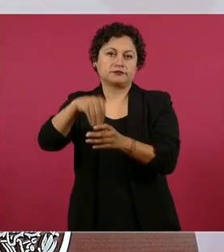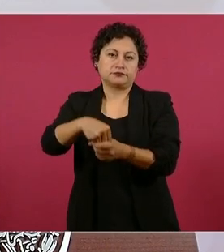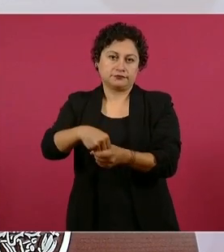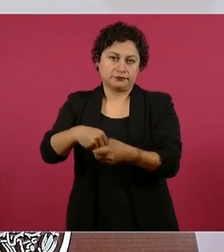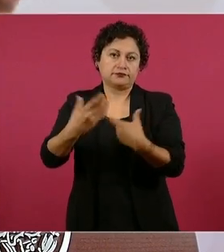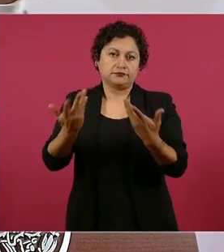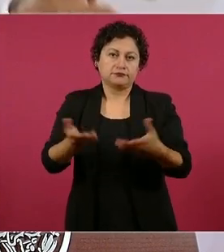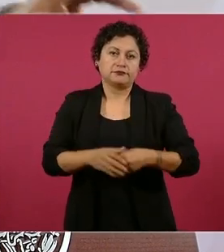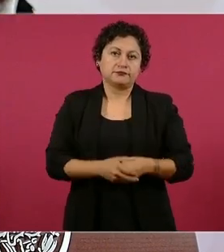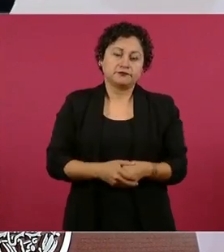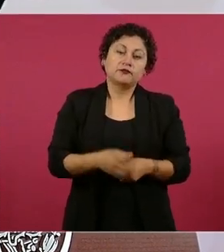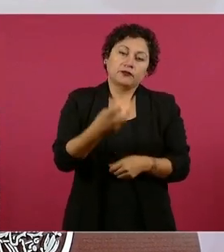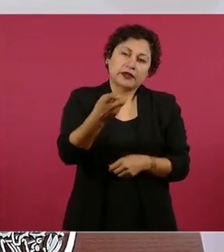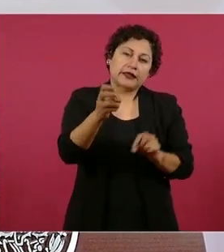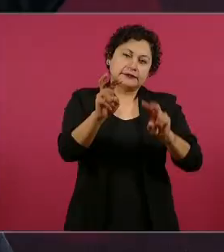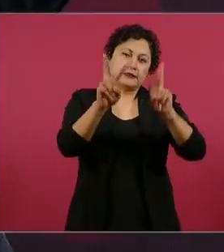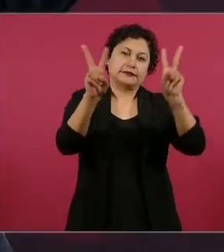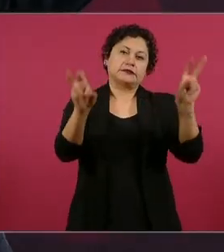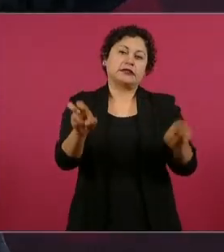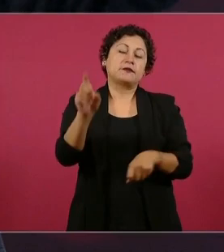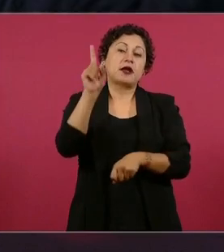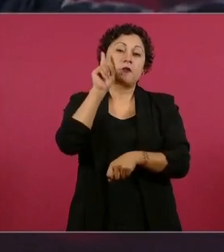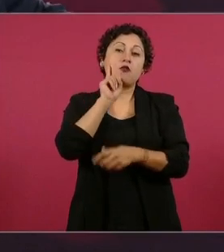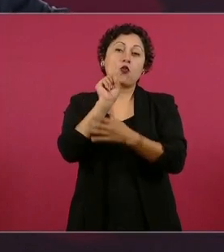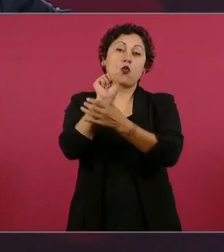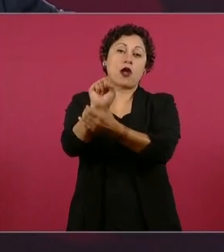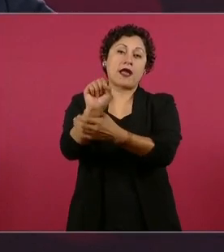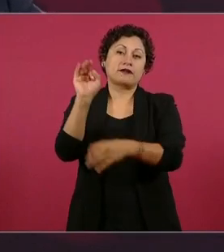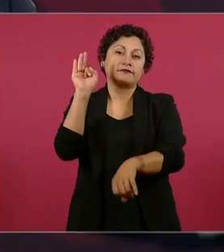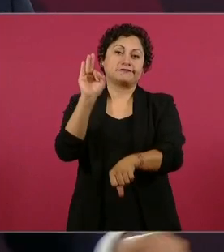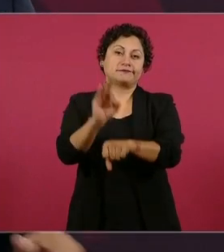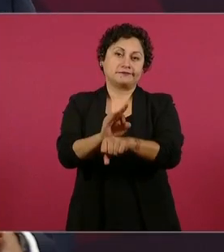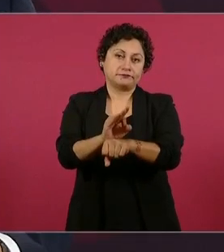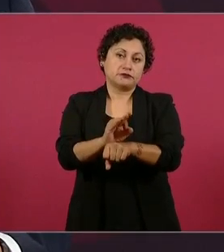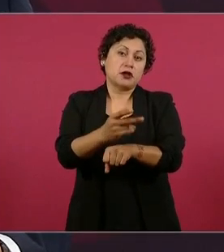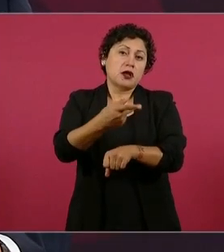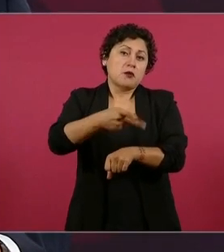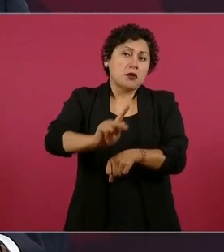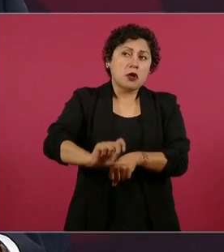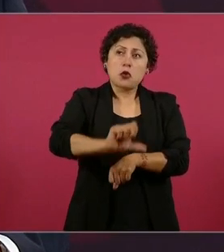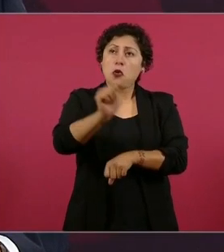el feminismo, pero pues aplica para toda la ciencia social,